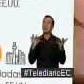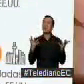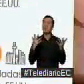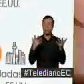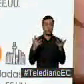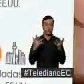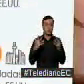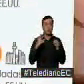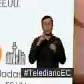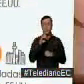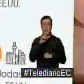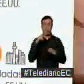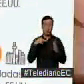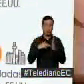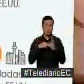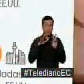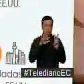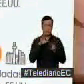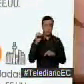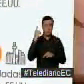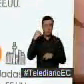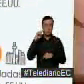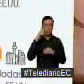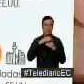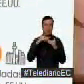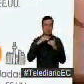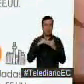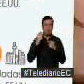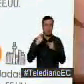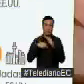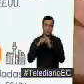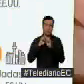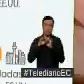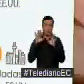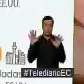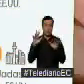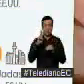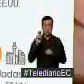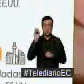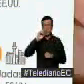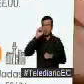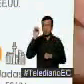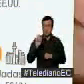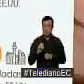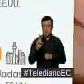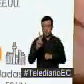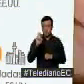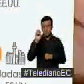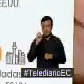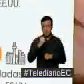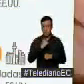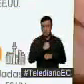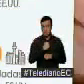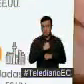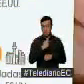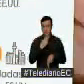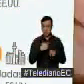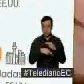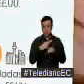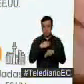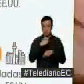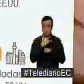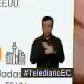de 2.700 millones de exportaciones no petroleras. Eso significa el 20% de nuestro mercado total para